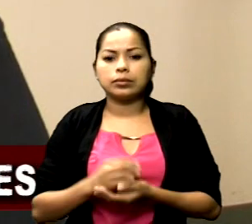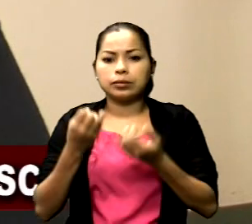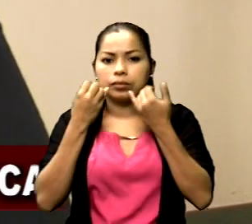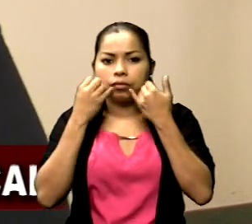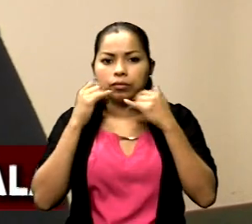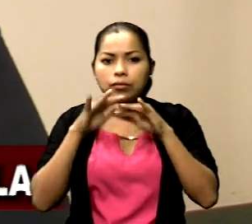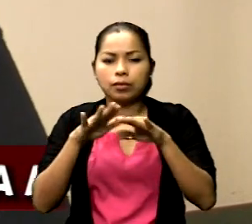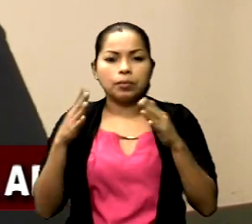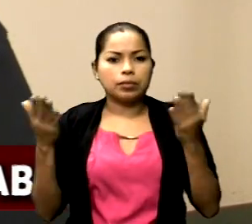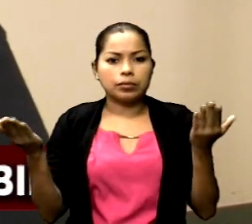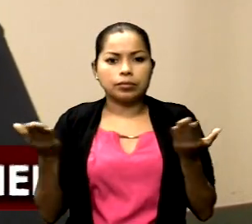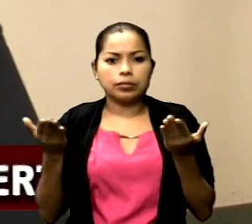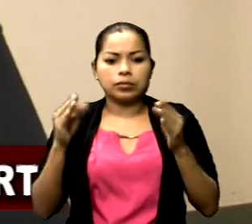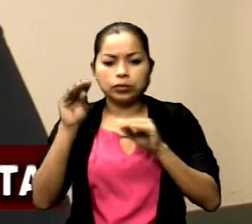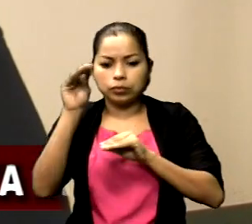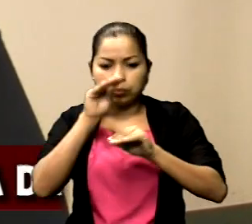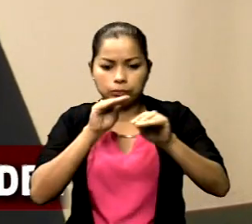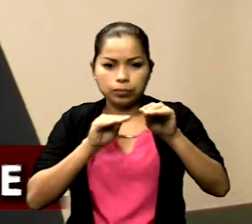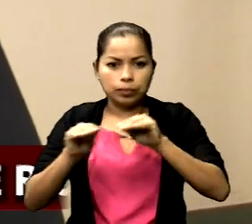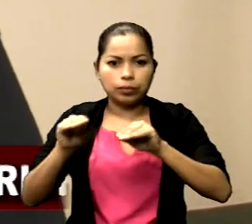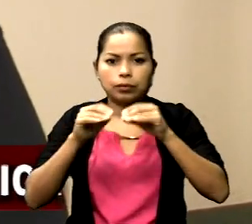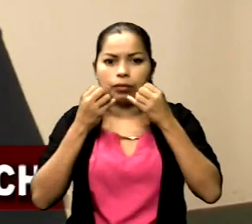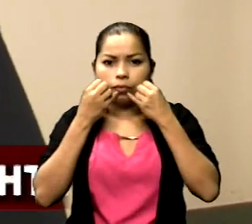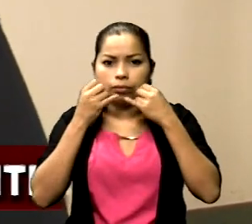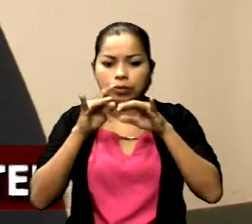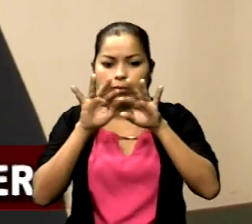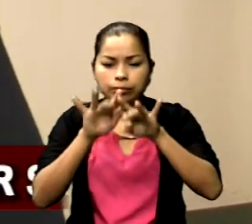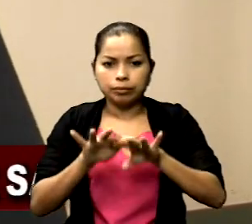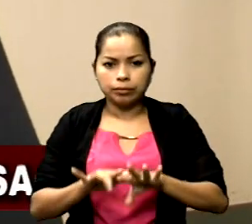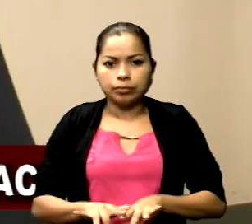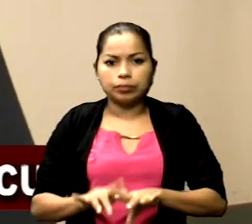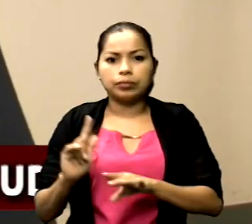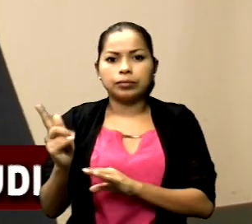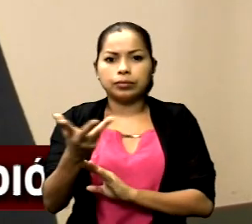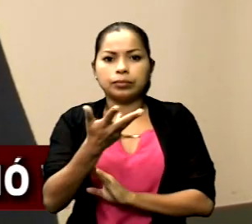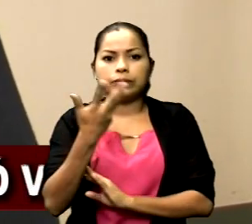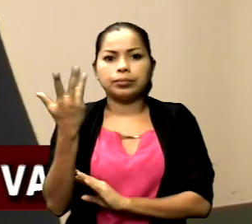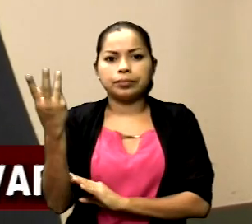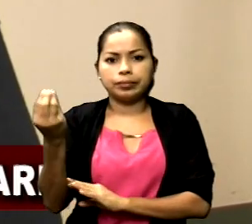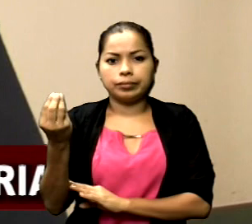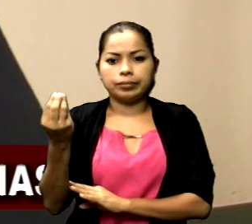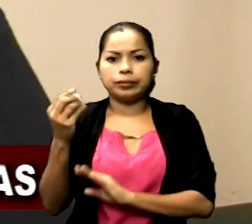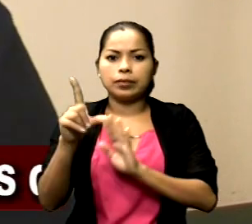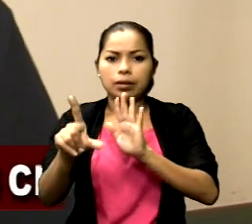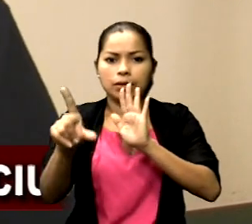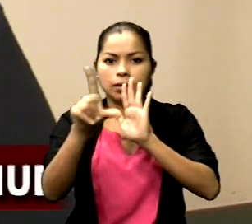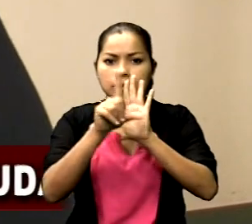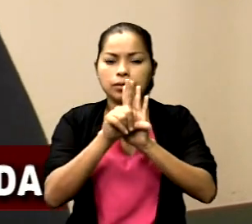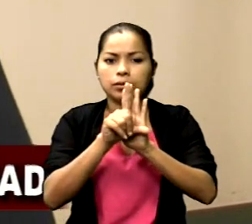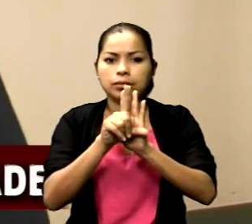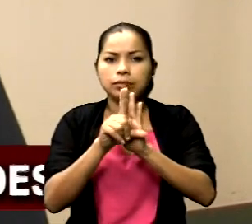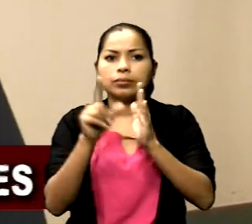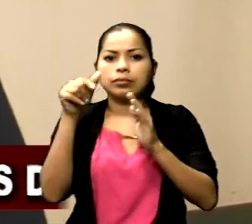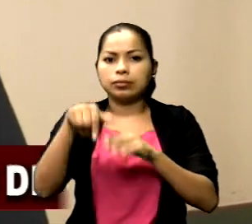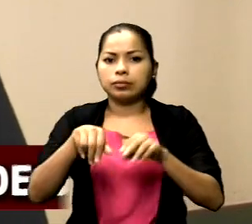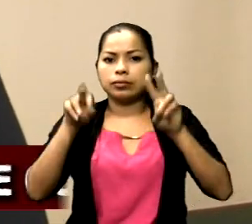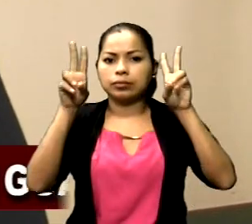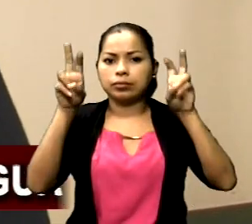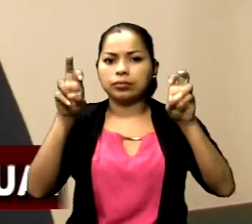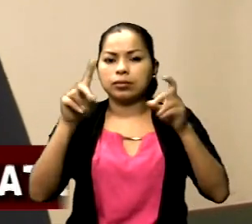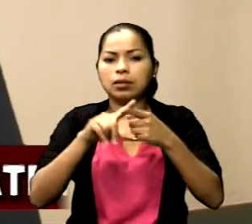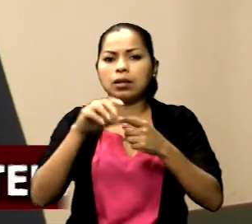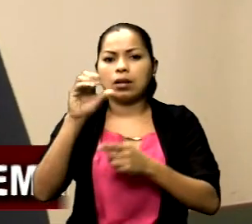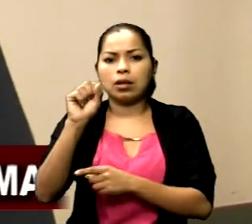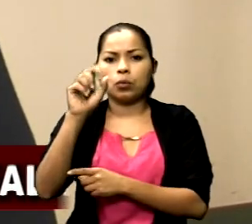de cómo debe ubicarse la información y ubicar todo lo que es el digesto jurídico relacionado con